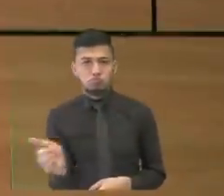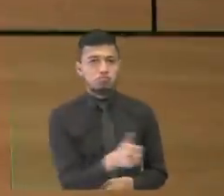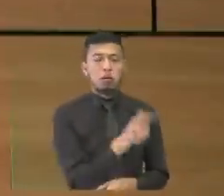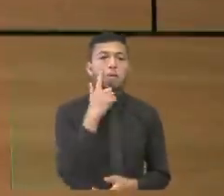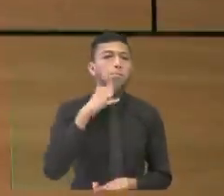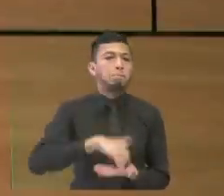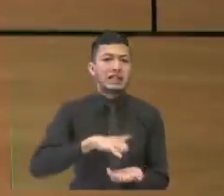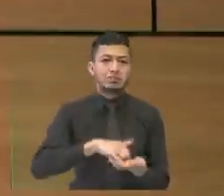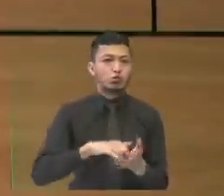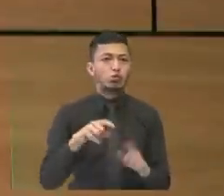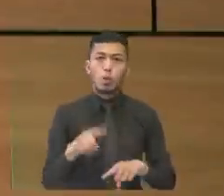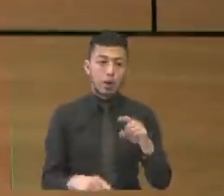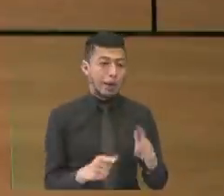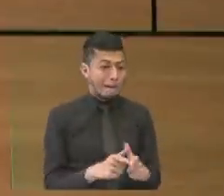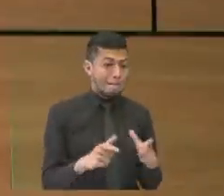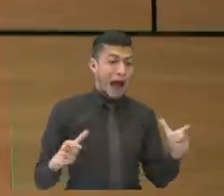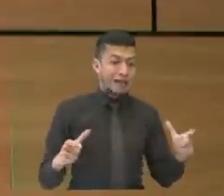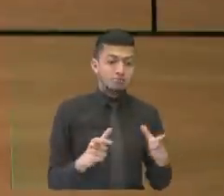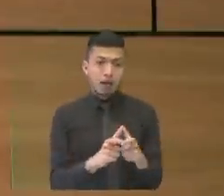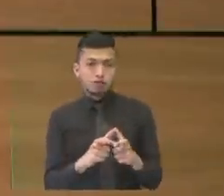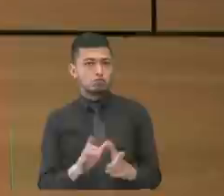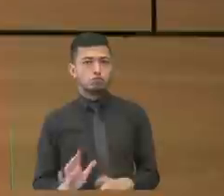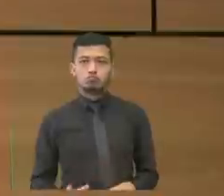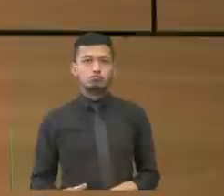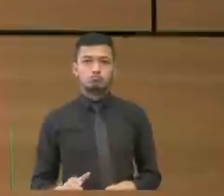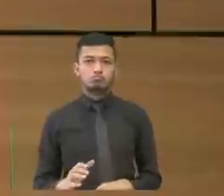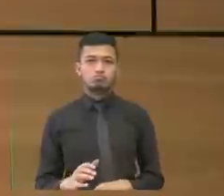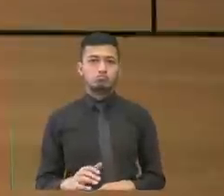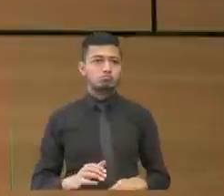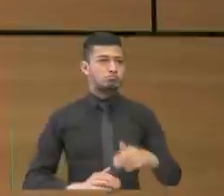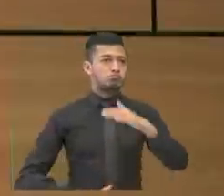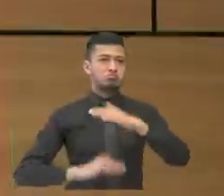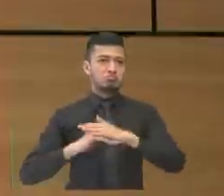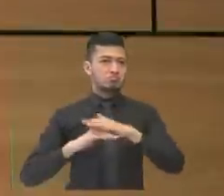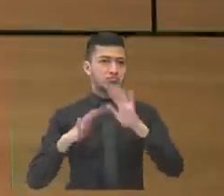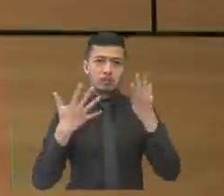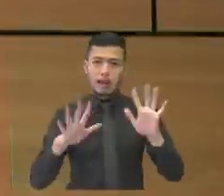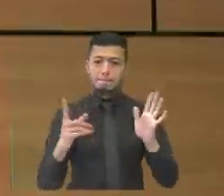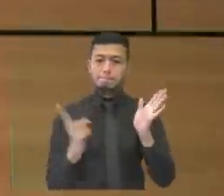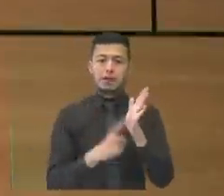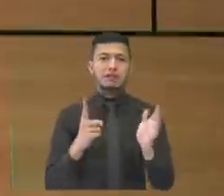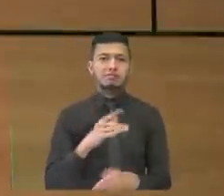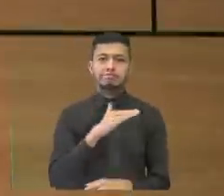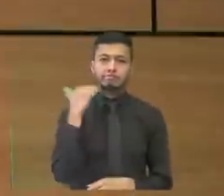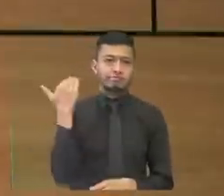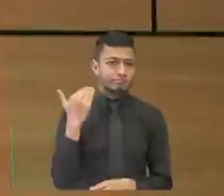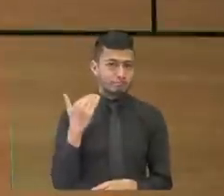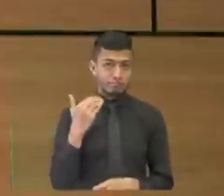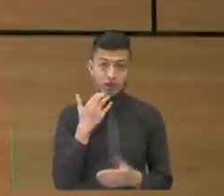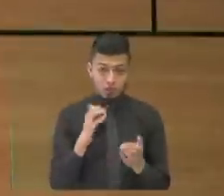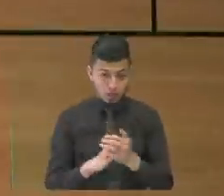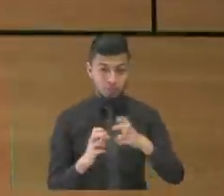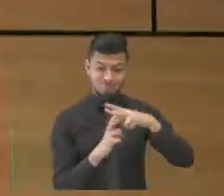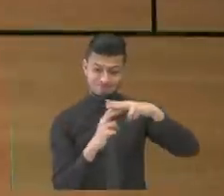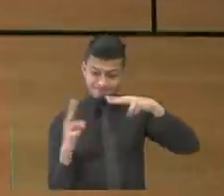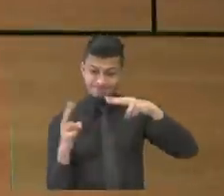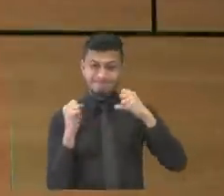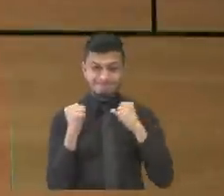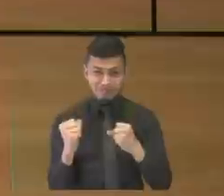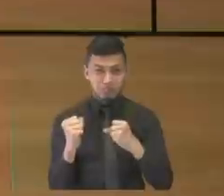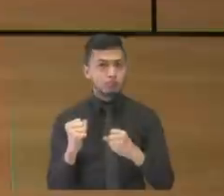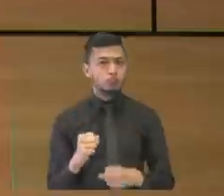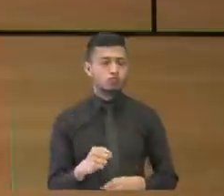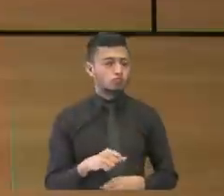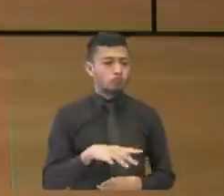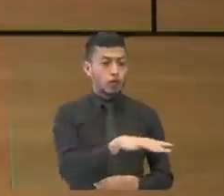y unos sectores donde se necesitan 19.000 viajes, o sea, ya 1.000 se nos quedaron de entrada por fuera, aún si pusiéramos el más robusto, y no distingue otro sitio